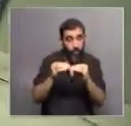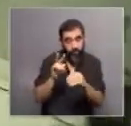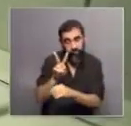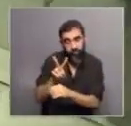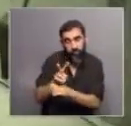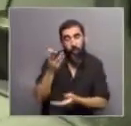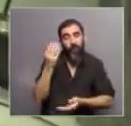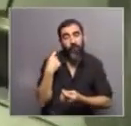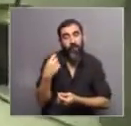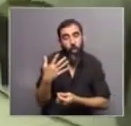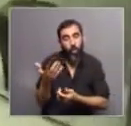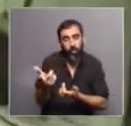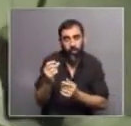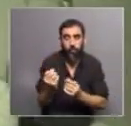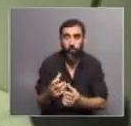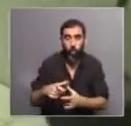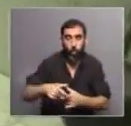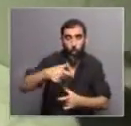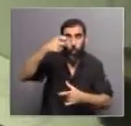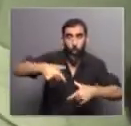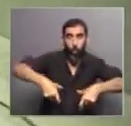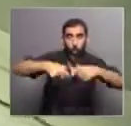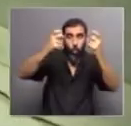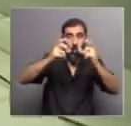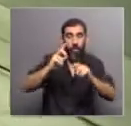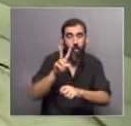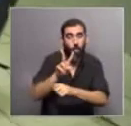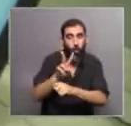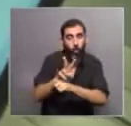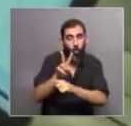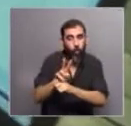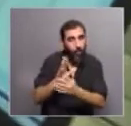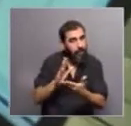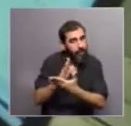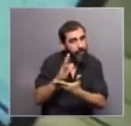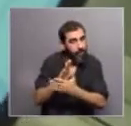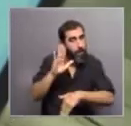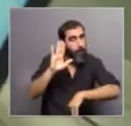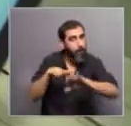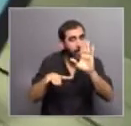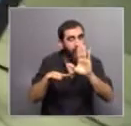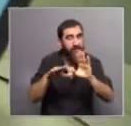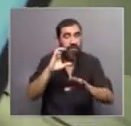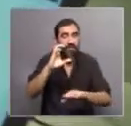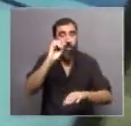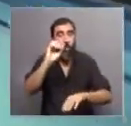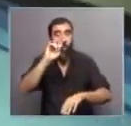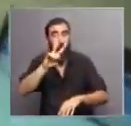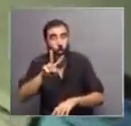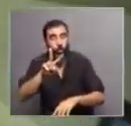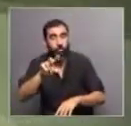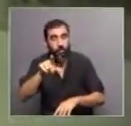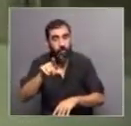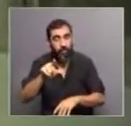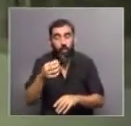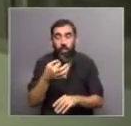los valores que se están midiendo en la chimenea, que los tenemos que estar controlando, sobre todo la composición de CO2, que es lo